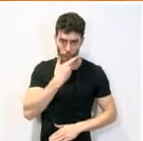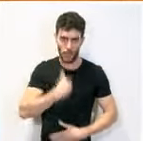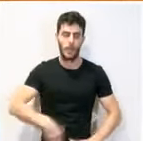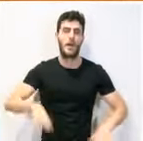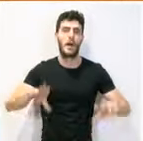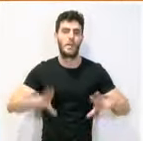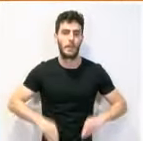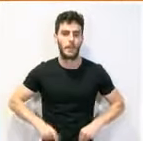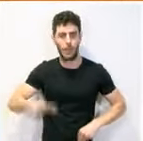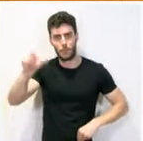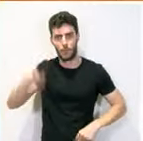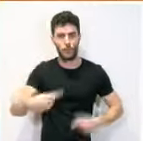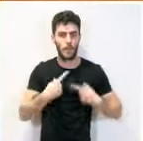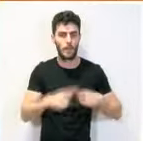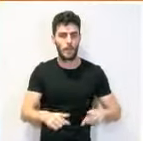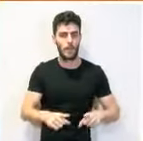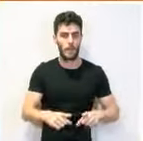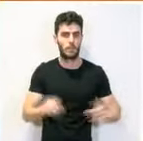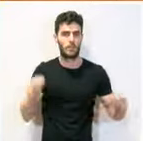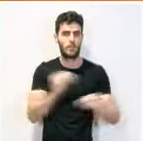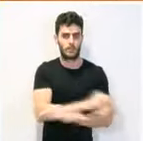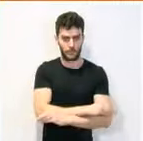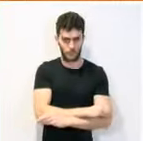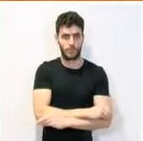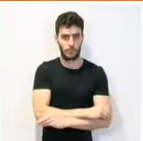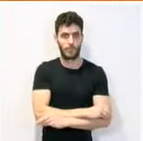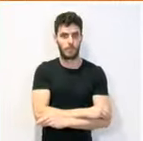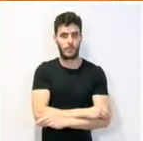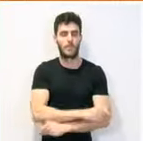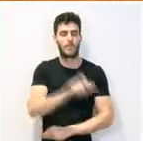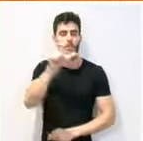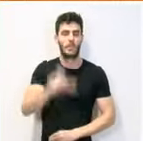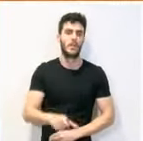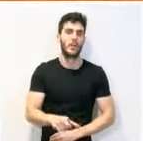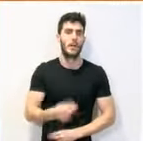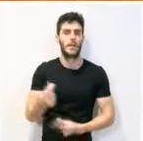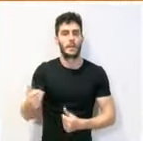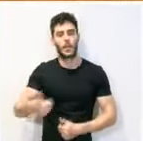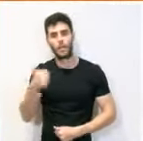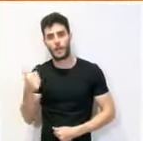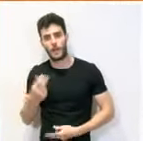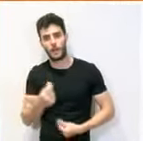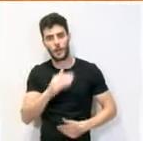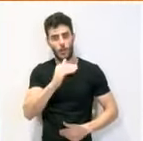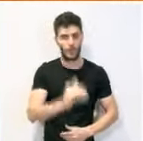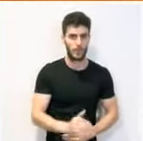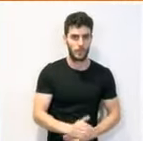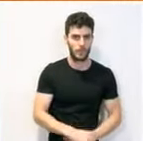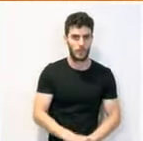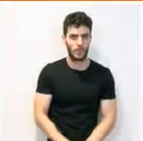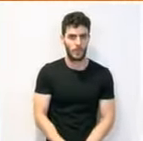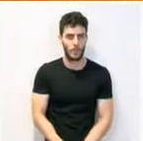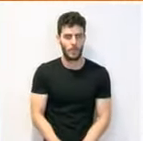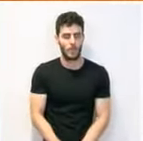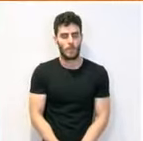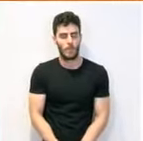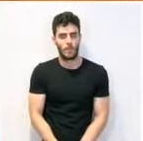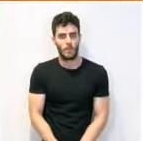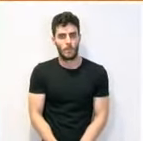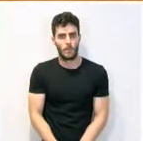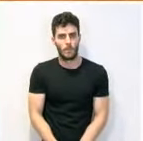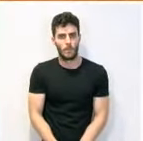admitir al diferente, al que no es igual que nosotros, al que tiene más dinero, al que tiene menos, al que